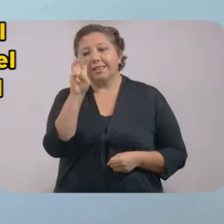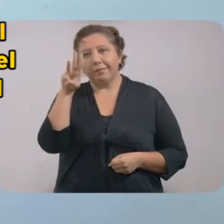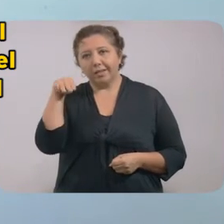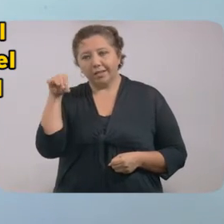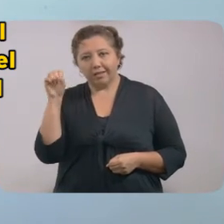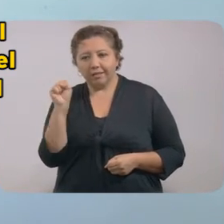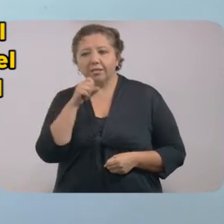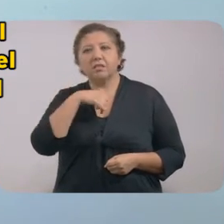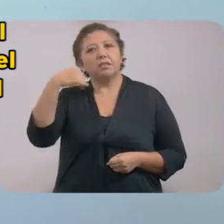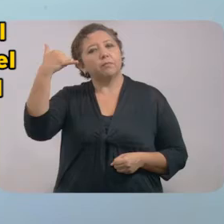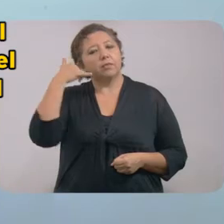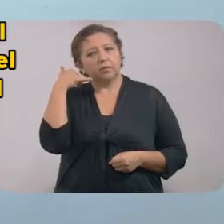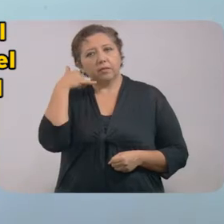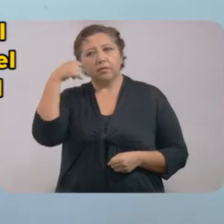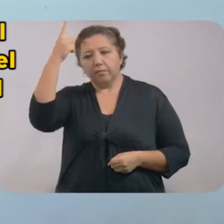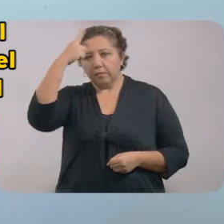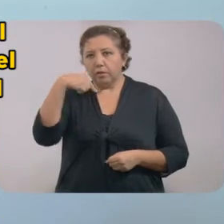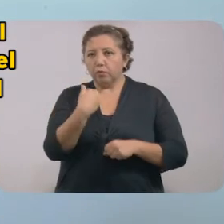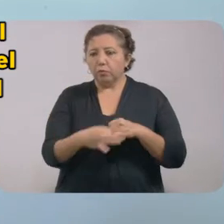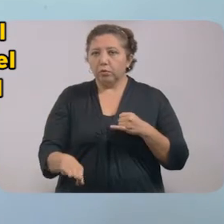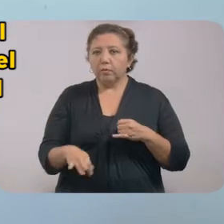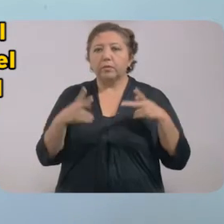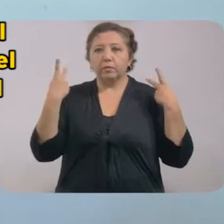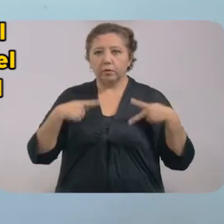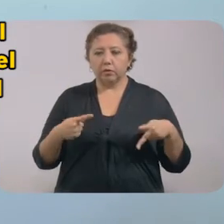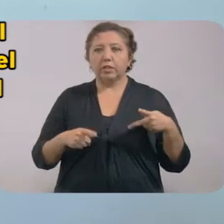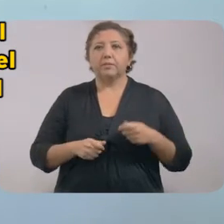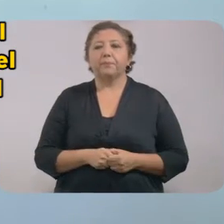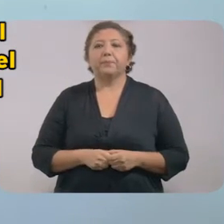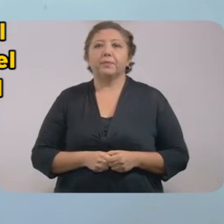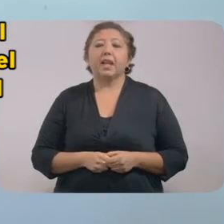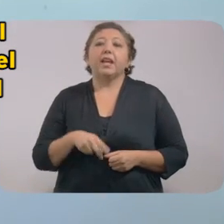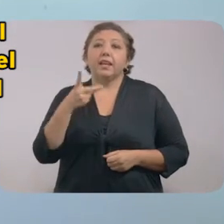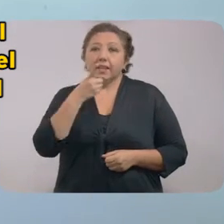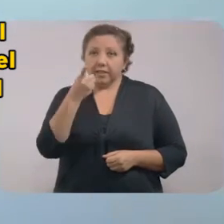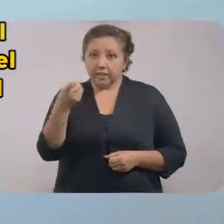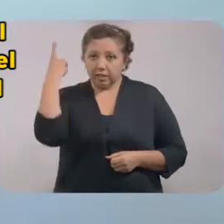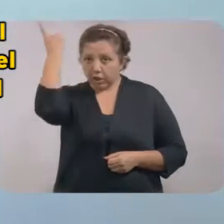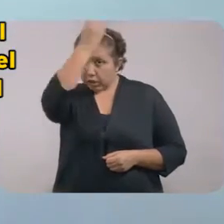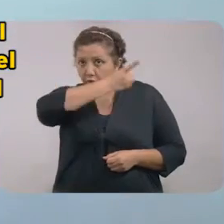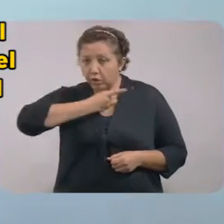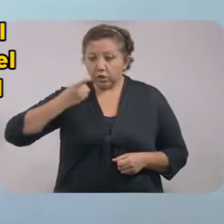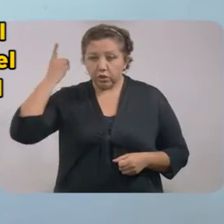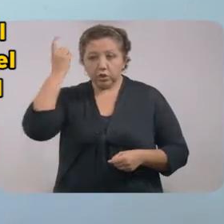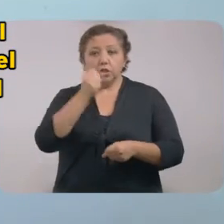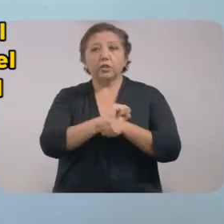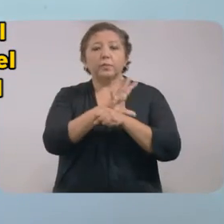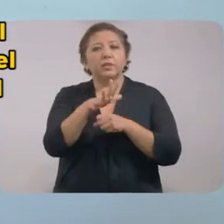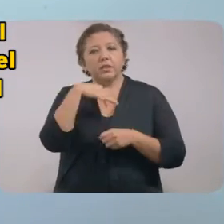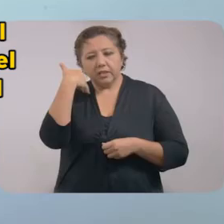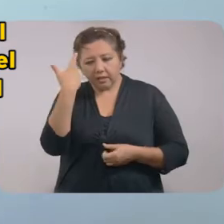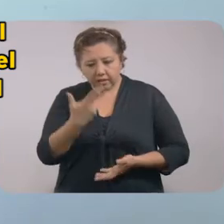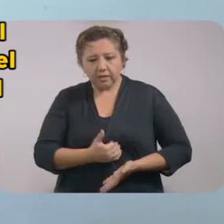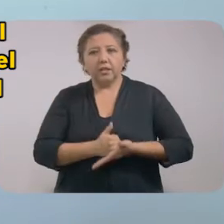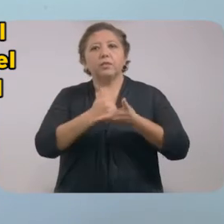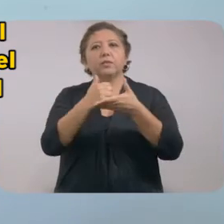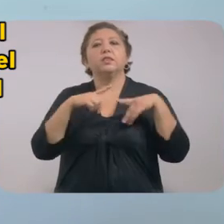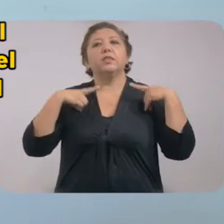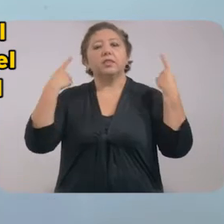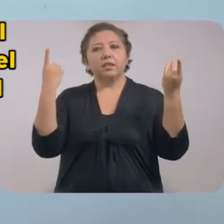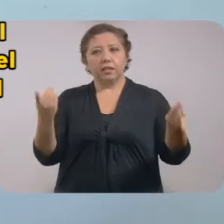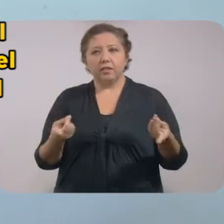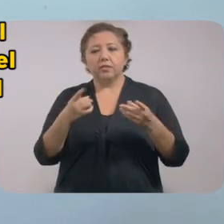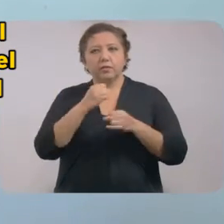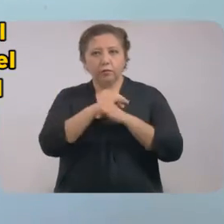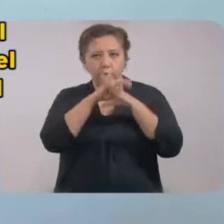SMS y llamadas telefónicas a los últimos contactos de las personas que al ser diagnosticadas con coronavirus deseen cooperar proporcionando